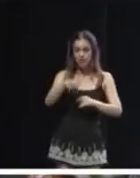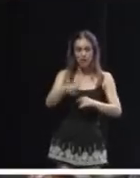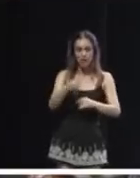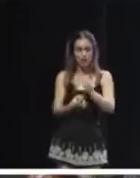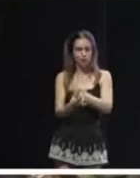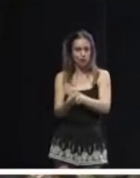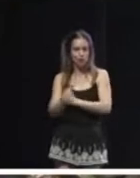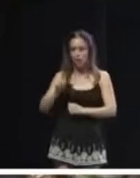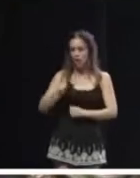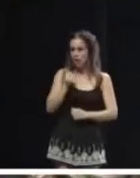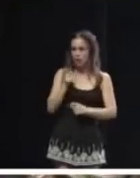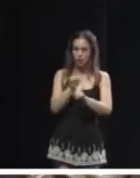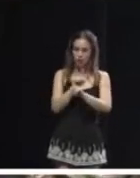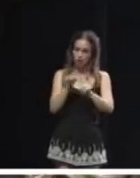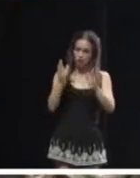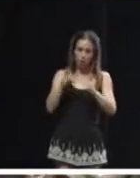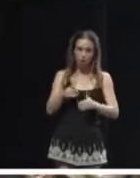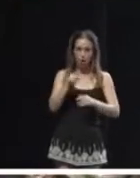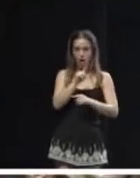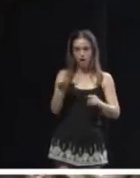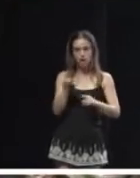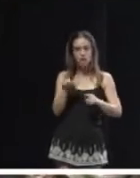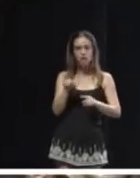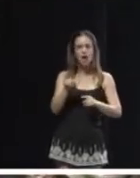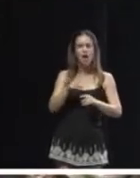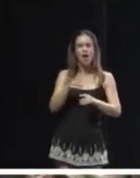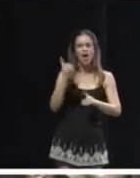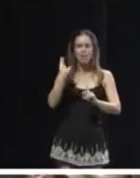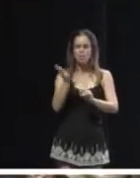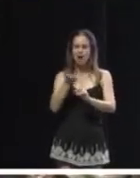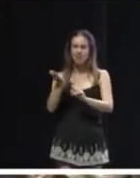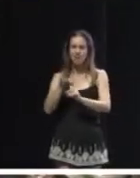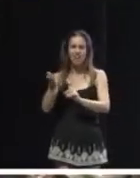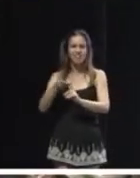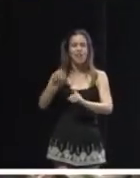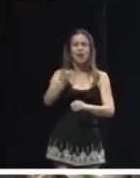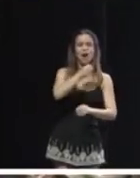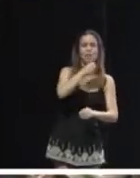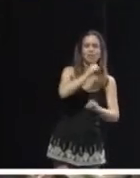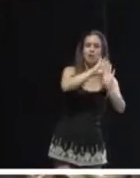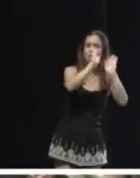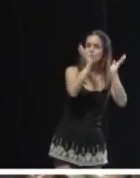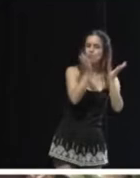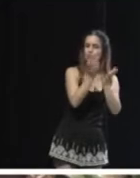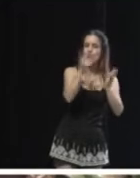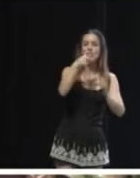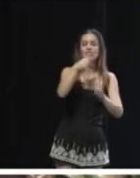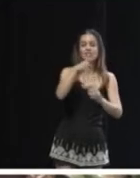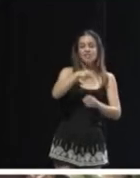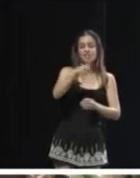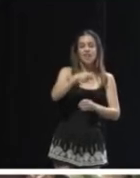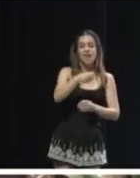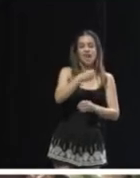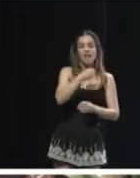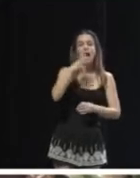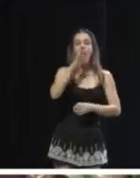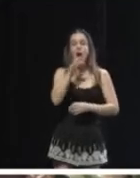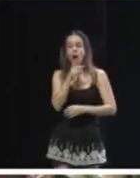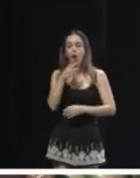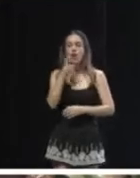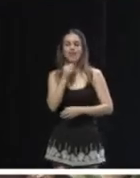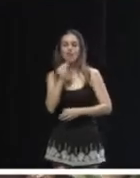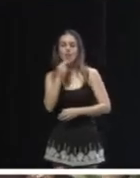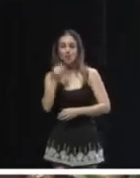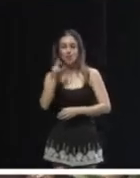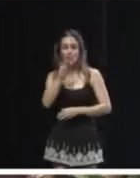de la casualidad, una tierra que fue maltratada durante muchos años del Partido Socialista y ahora por el señor Moreno Bonilla, un